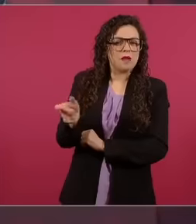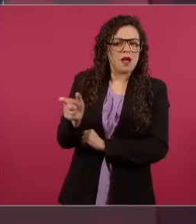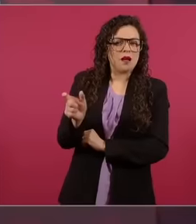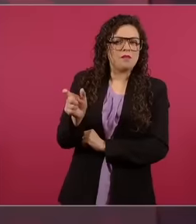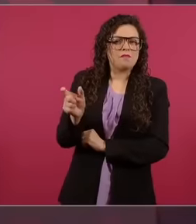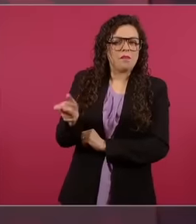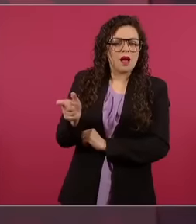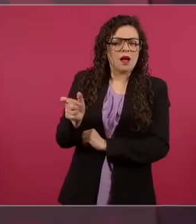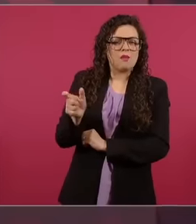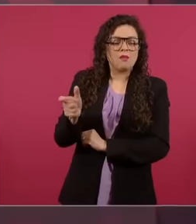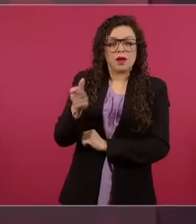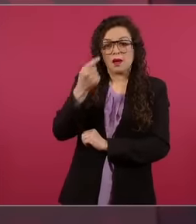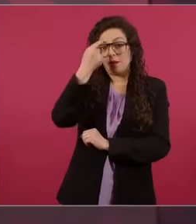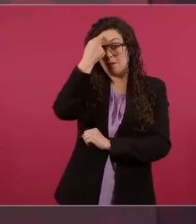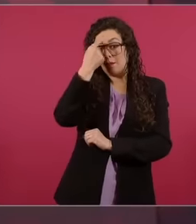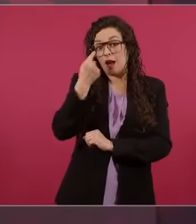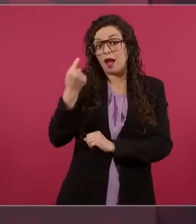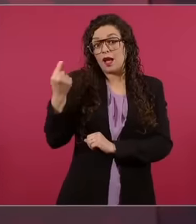defender